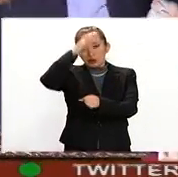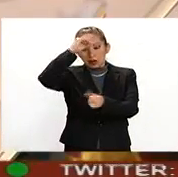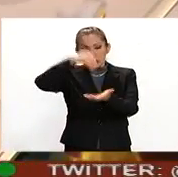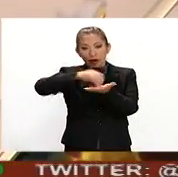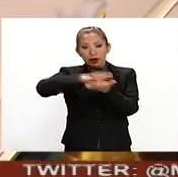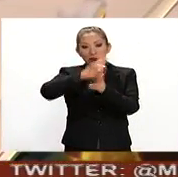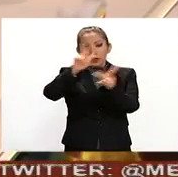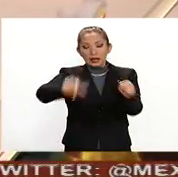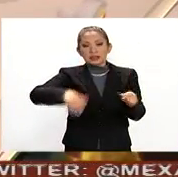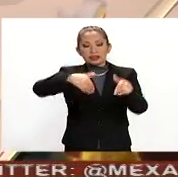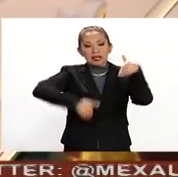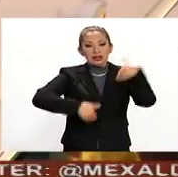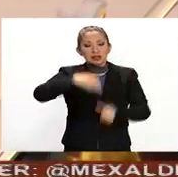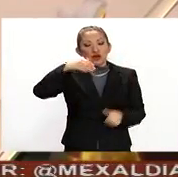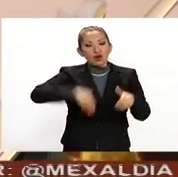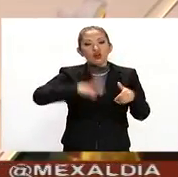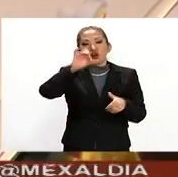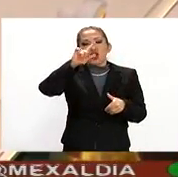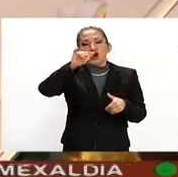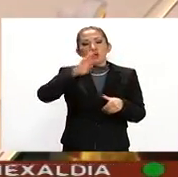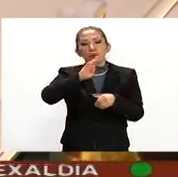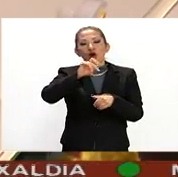paz en el Teatro Colón de Bogotá.